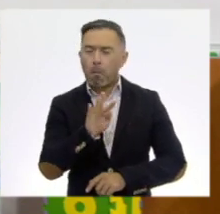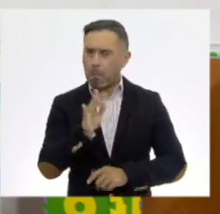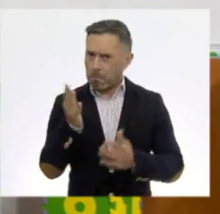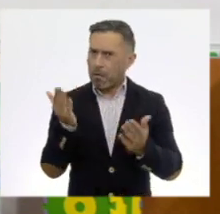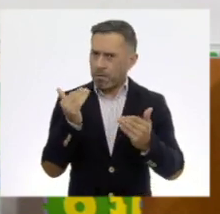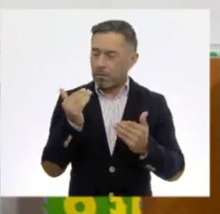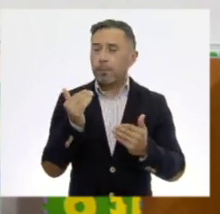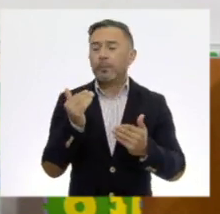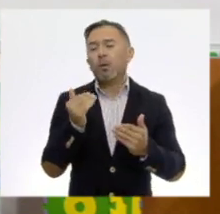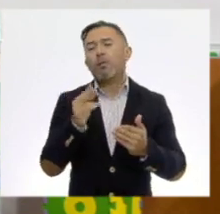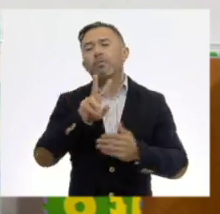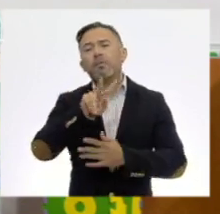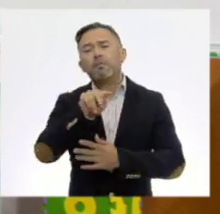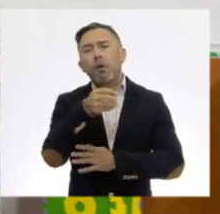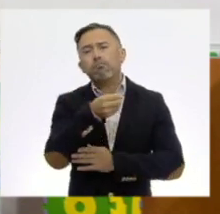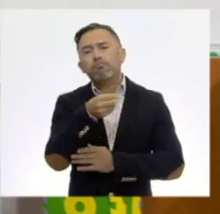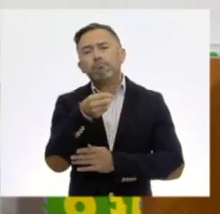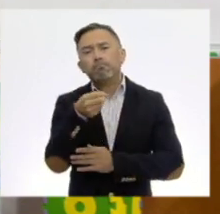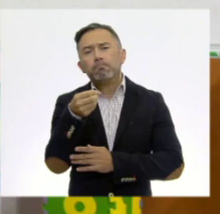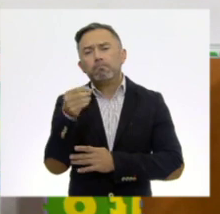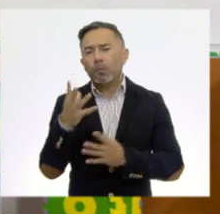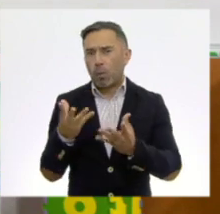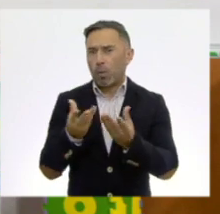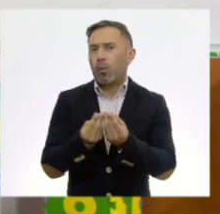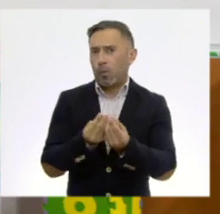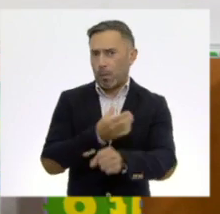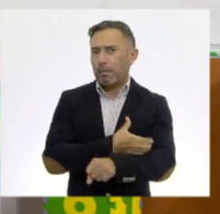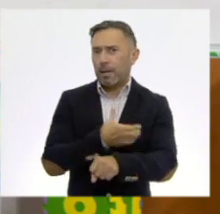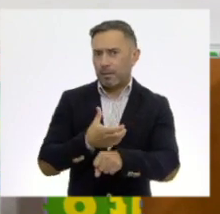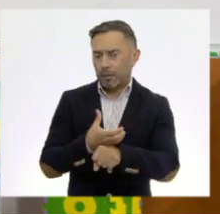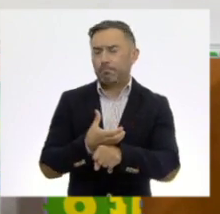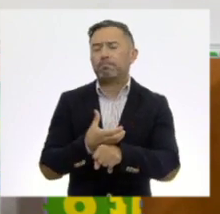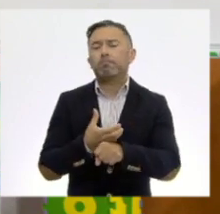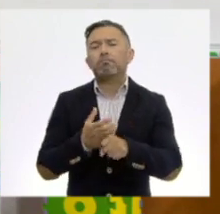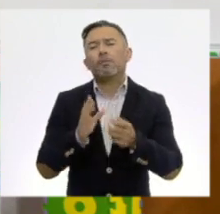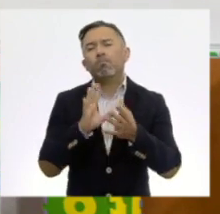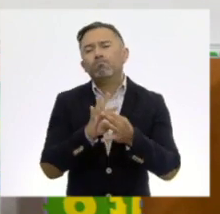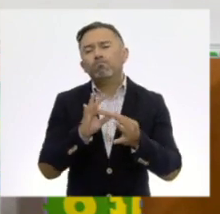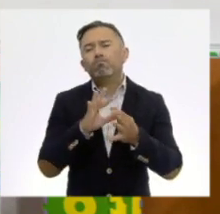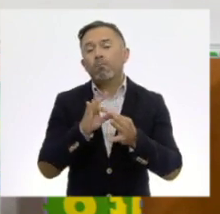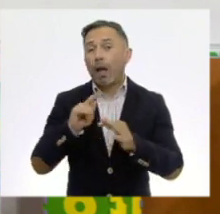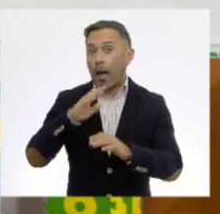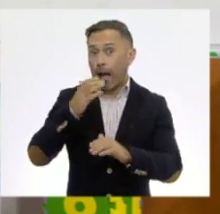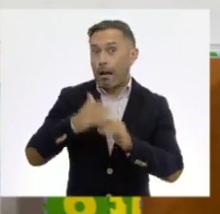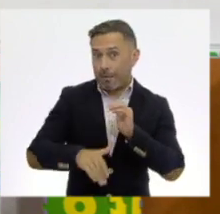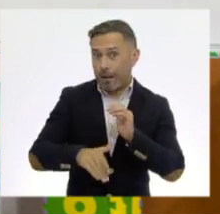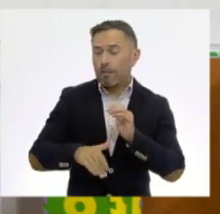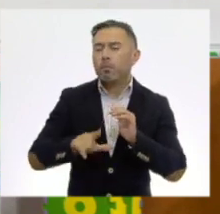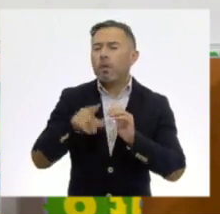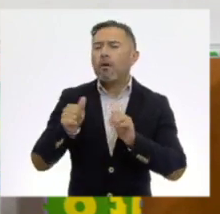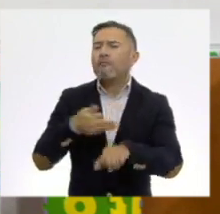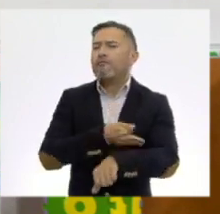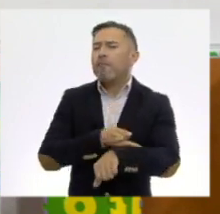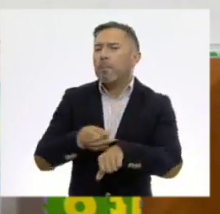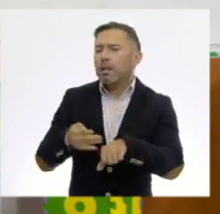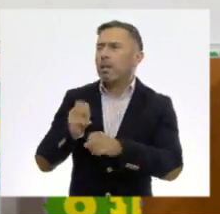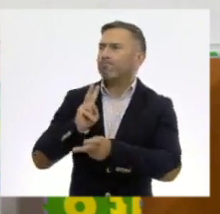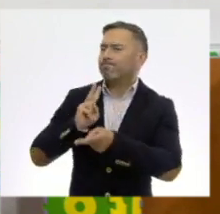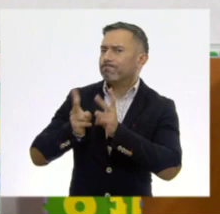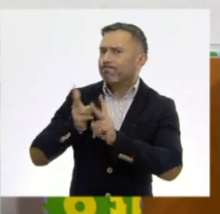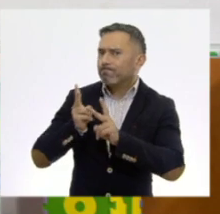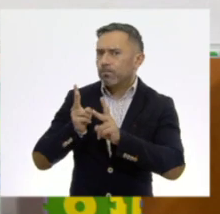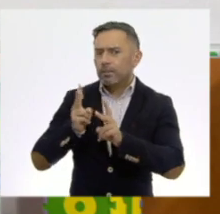a lo largo de él para que entonces al final podamos platicar en familia sobre esta situación e incluso poder